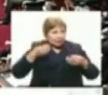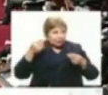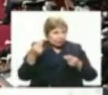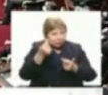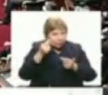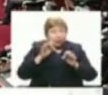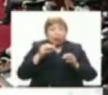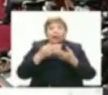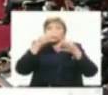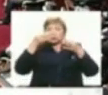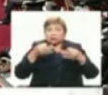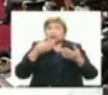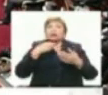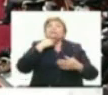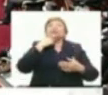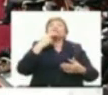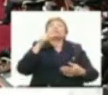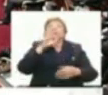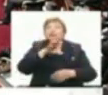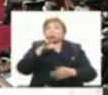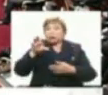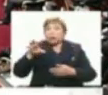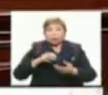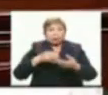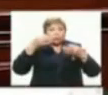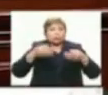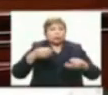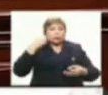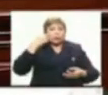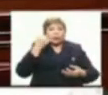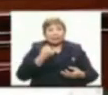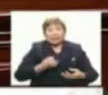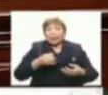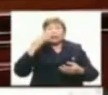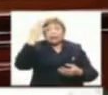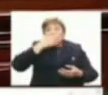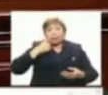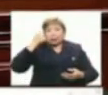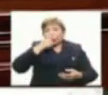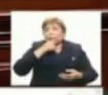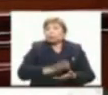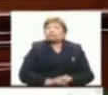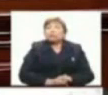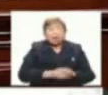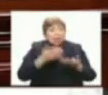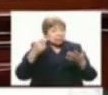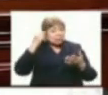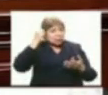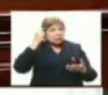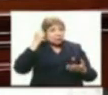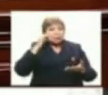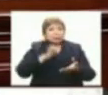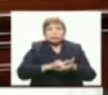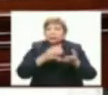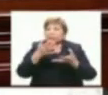relevantes, se consideran las voces de los pueblos y comunidades originarias y del pueblo afroperuano. En este sentido,